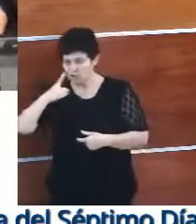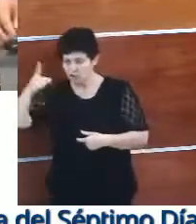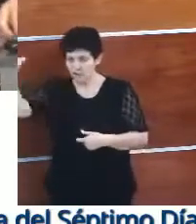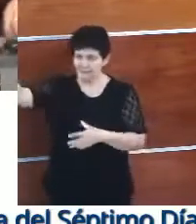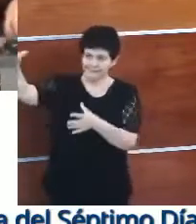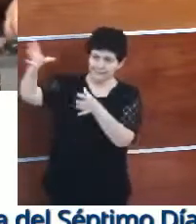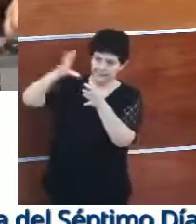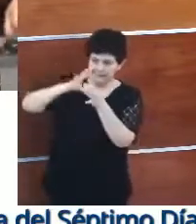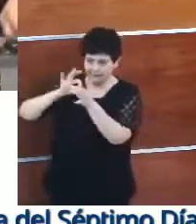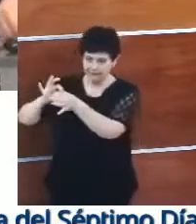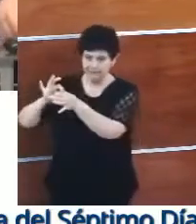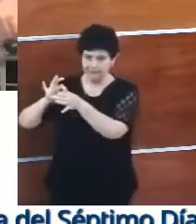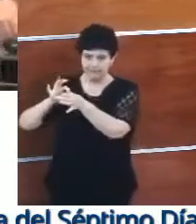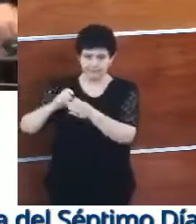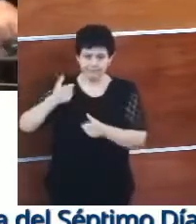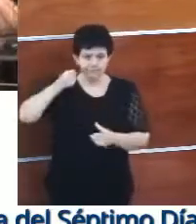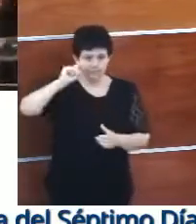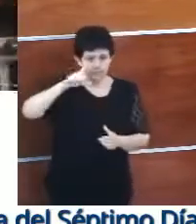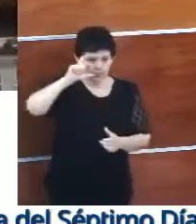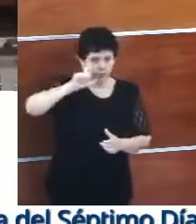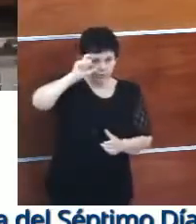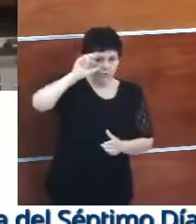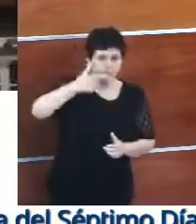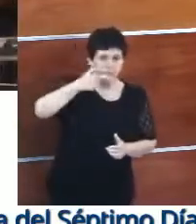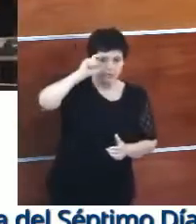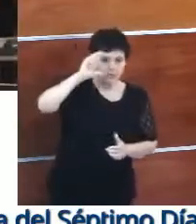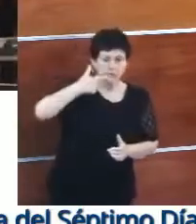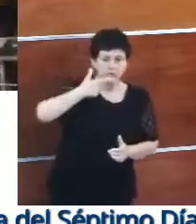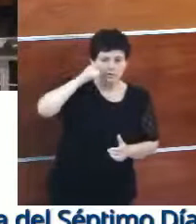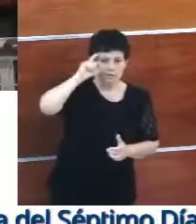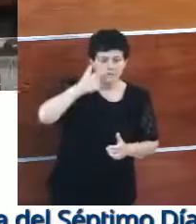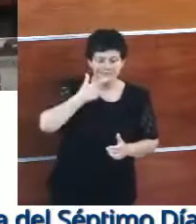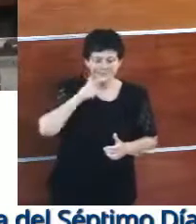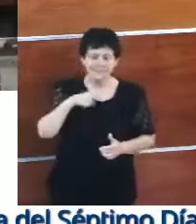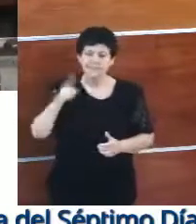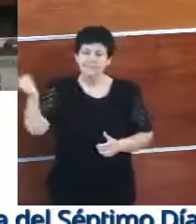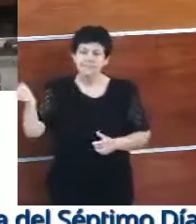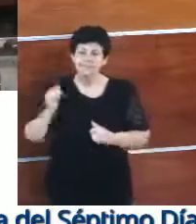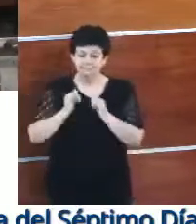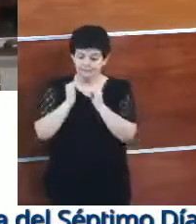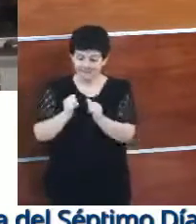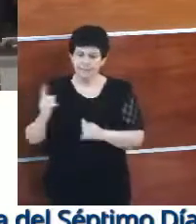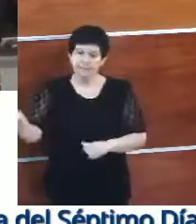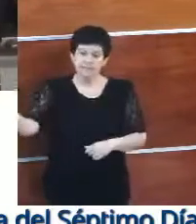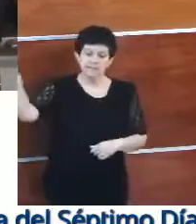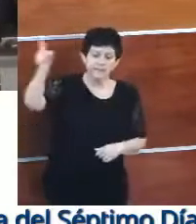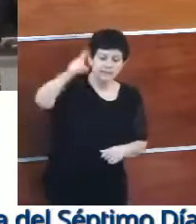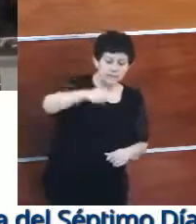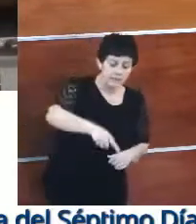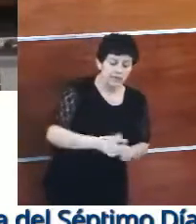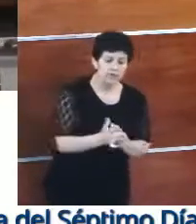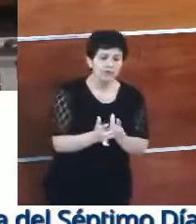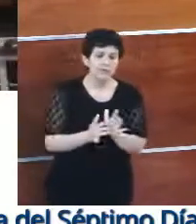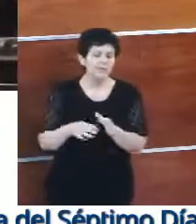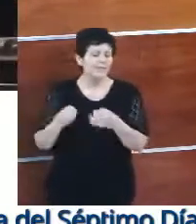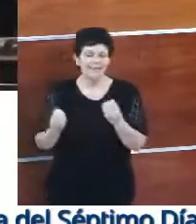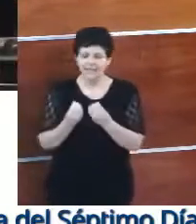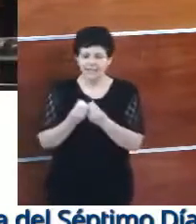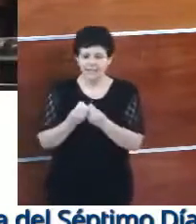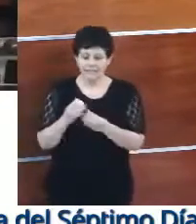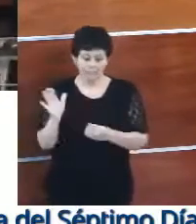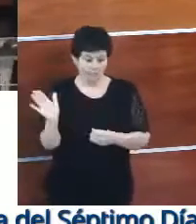En Colosenses 5, 19 y 20 dice que Él viene a reconciliar a todos por medio de Jesucristo.